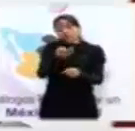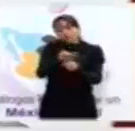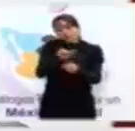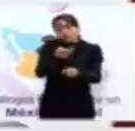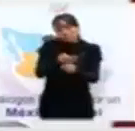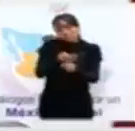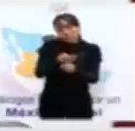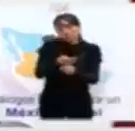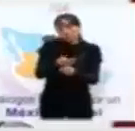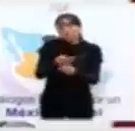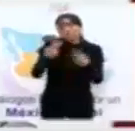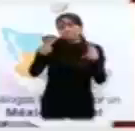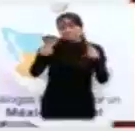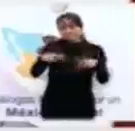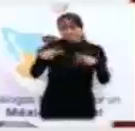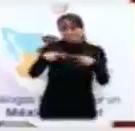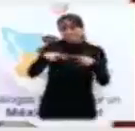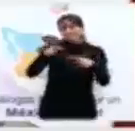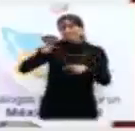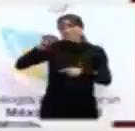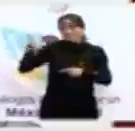lo que es todo el tema